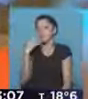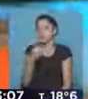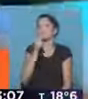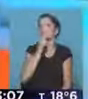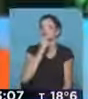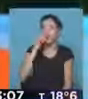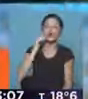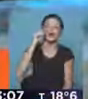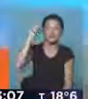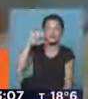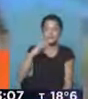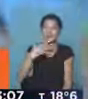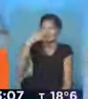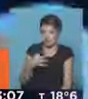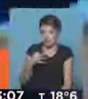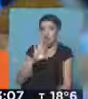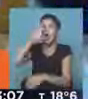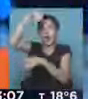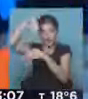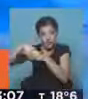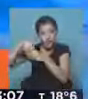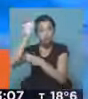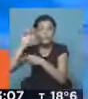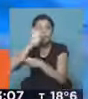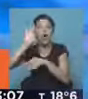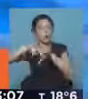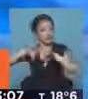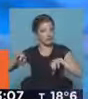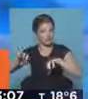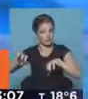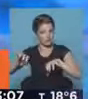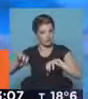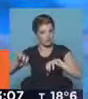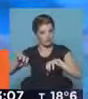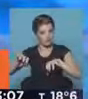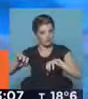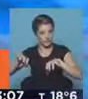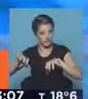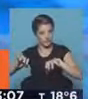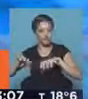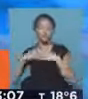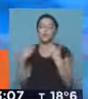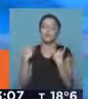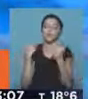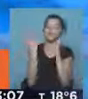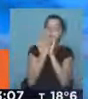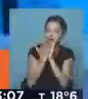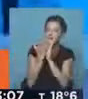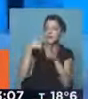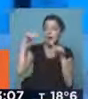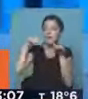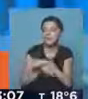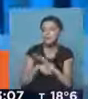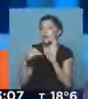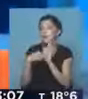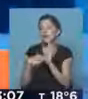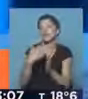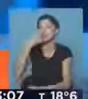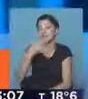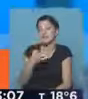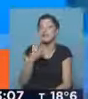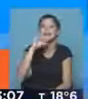decidir si quiere ser parte de la Unión Europea o si no quiere ser parte. Sí. Y esa decisión uno la puede procesar de un modo un poquito más complejo, pero finalmente en algún momento hay que decidir.